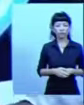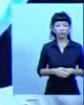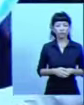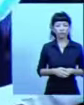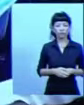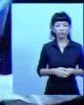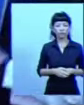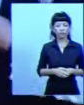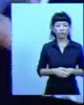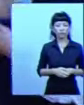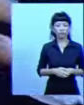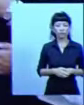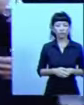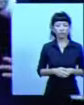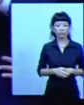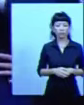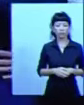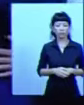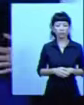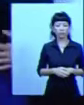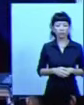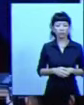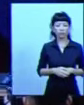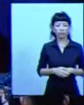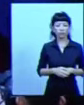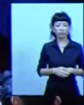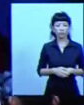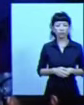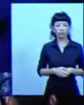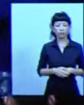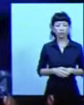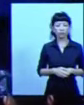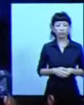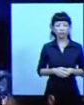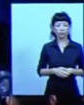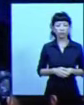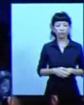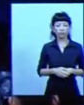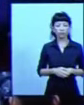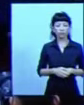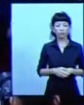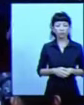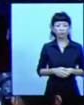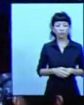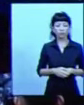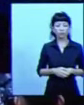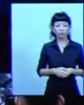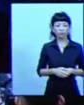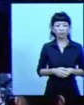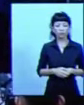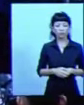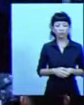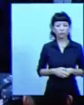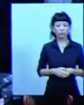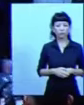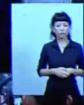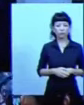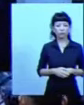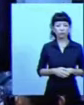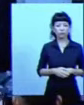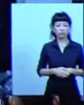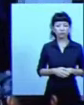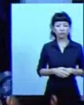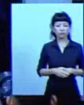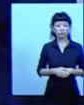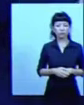incluye a irigollen y galvear claro digamos ipf es creación del radicalismo por